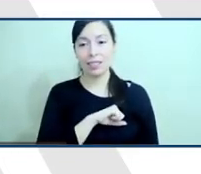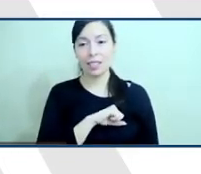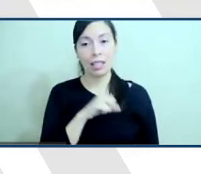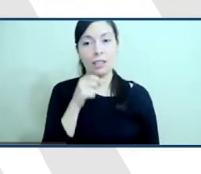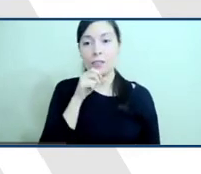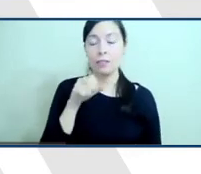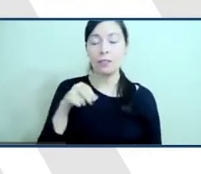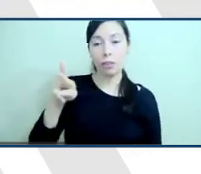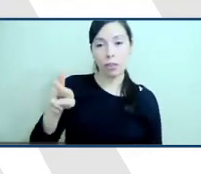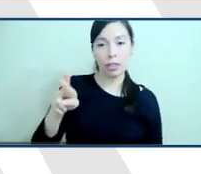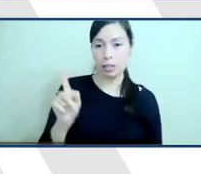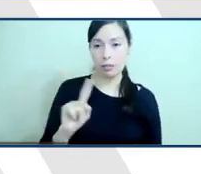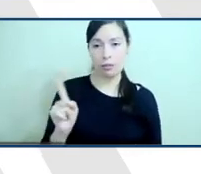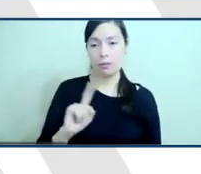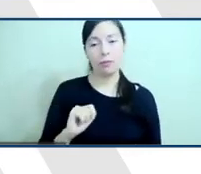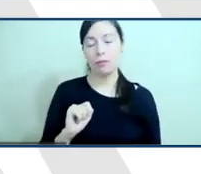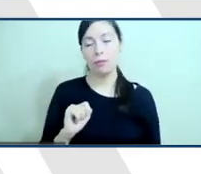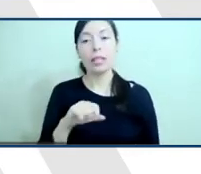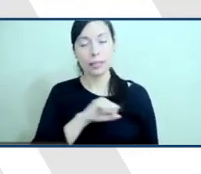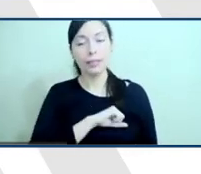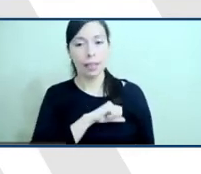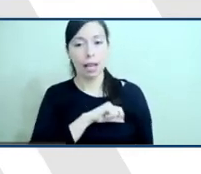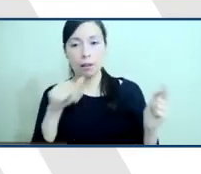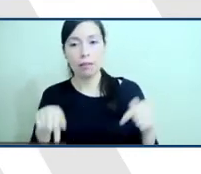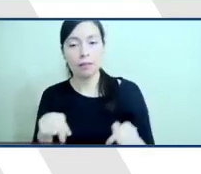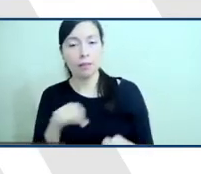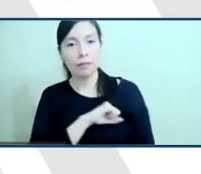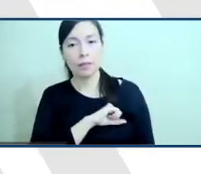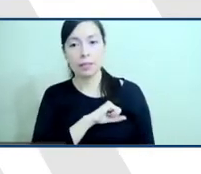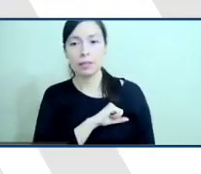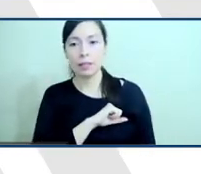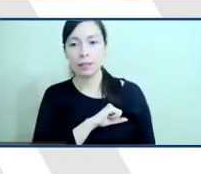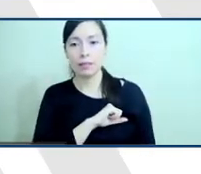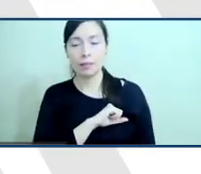norte, al poco de estar